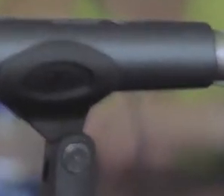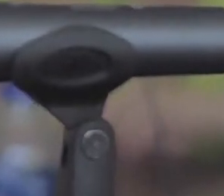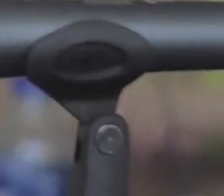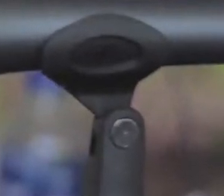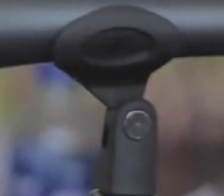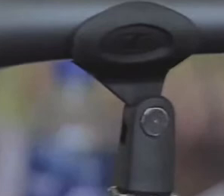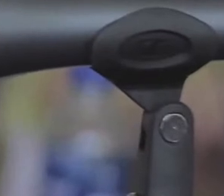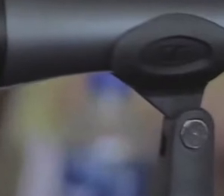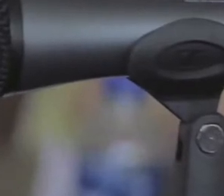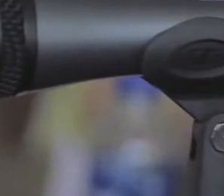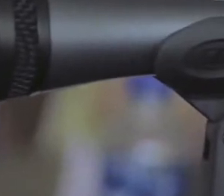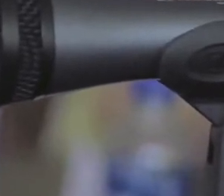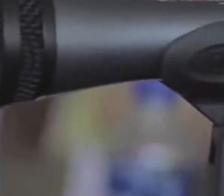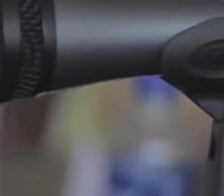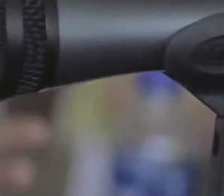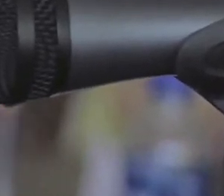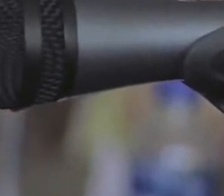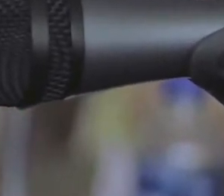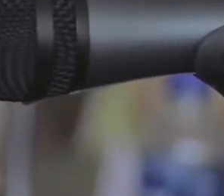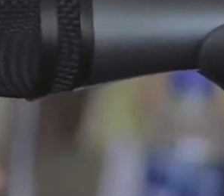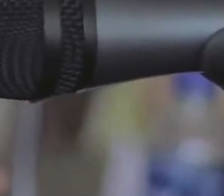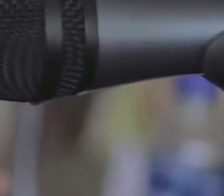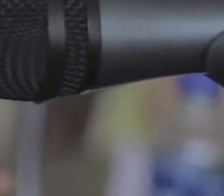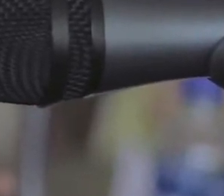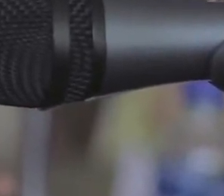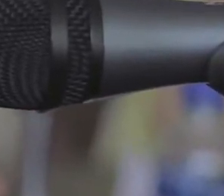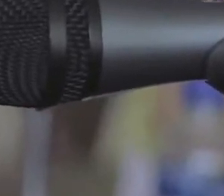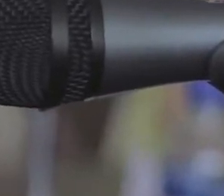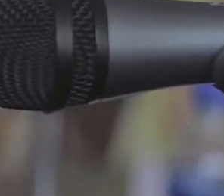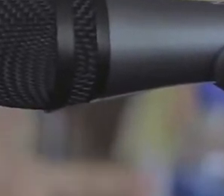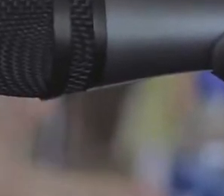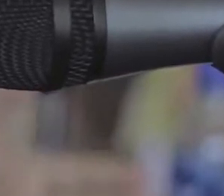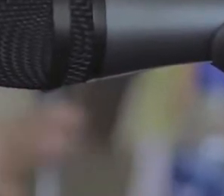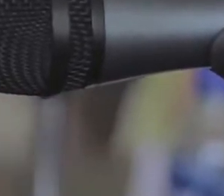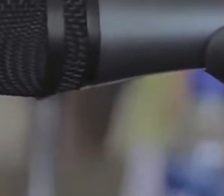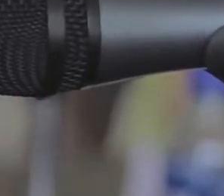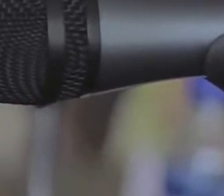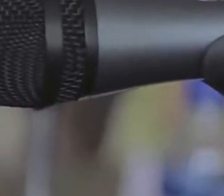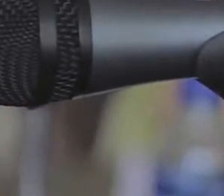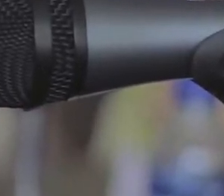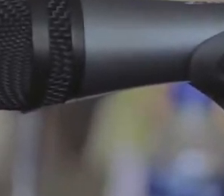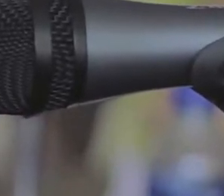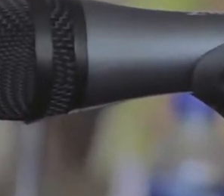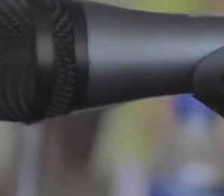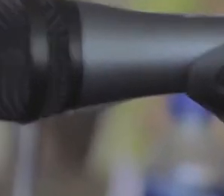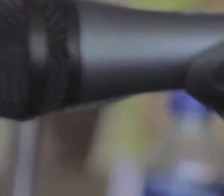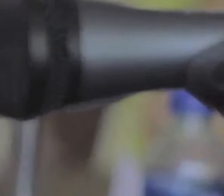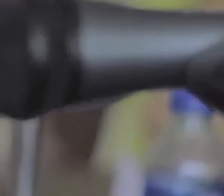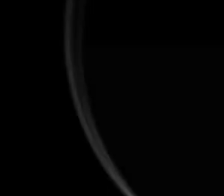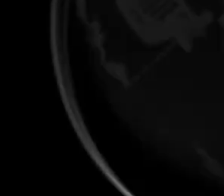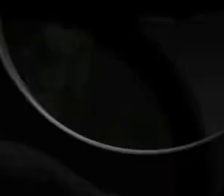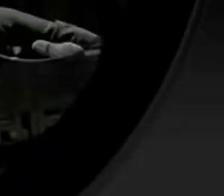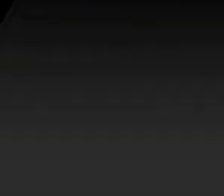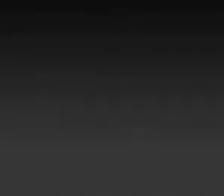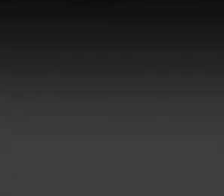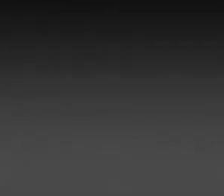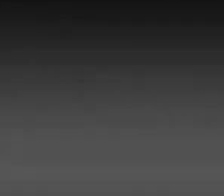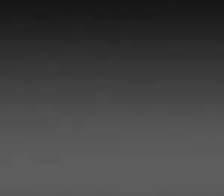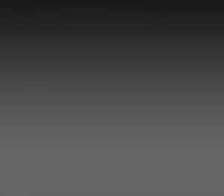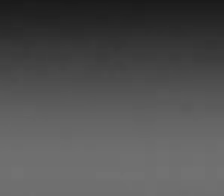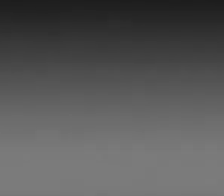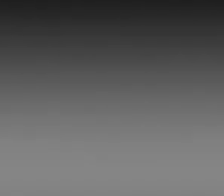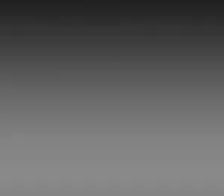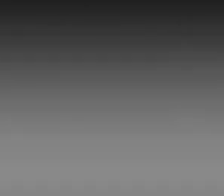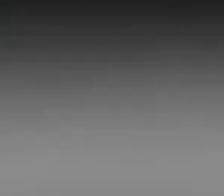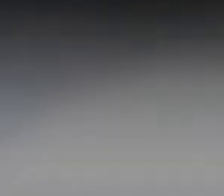gran limitante, que es la dificultad para socializar, para compartir, para estar.